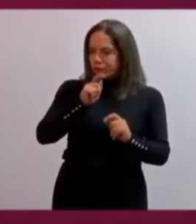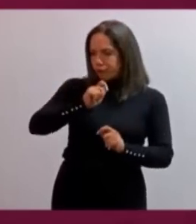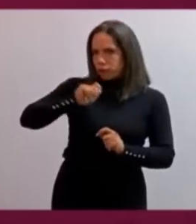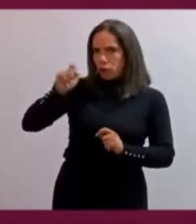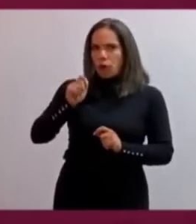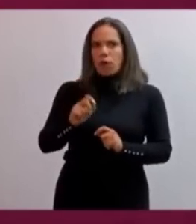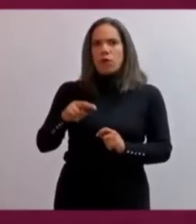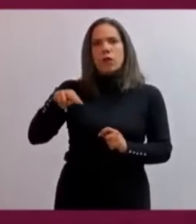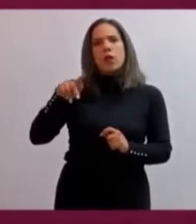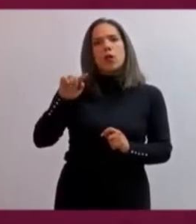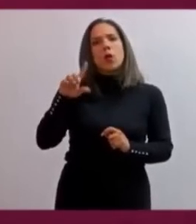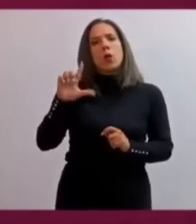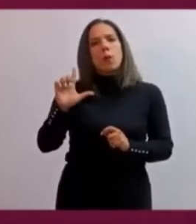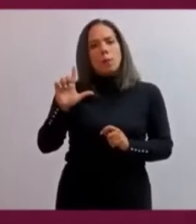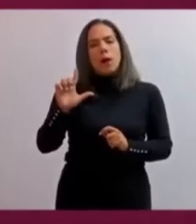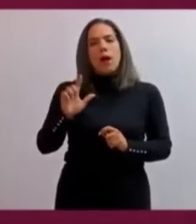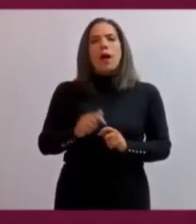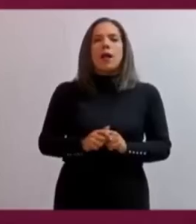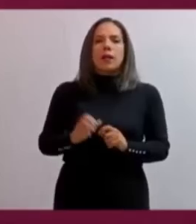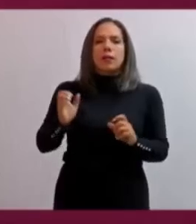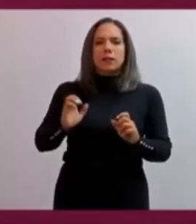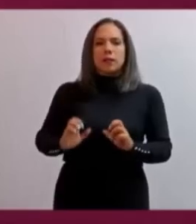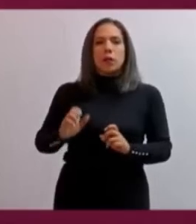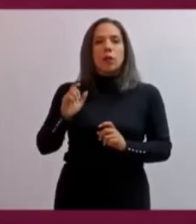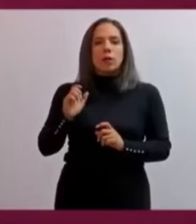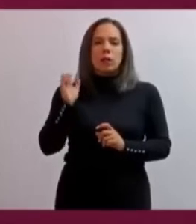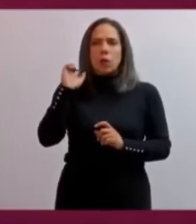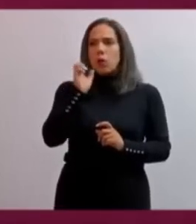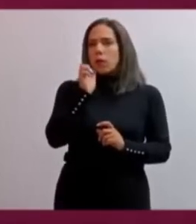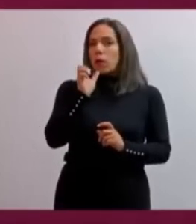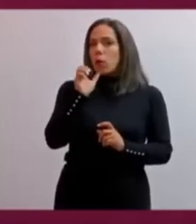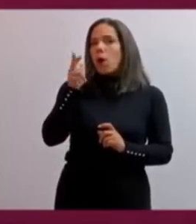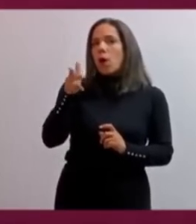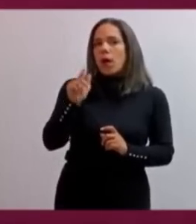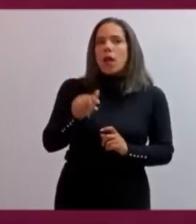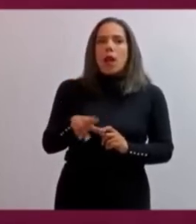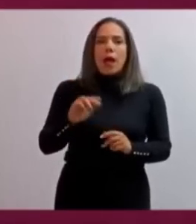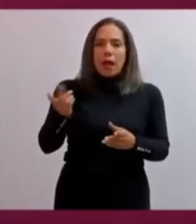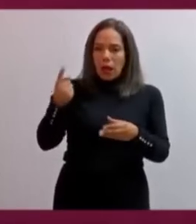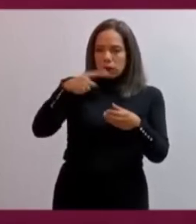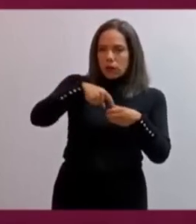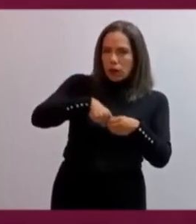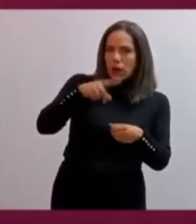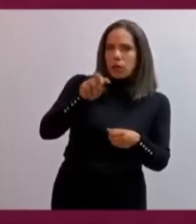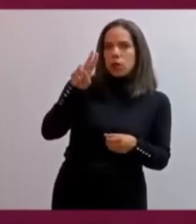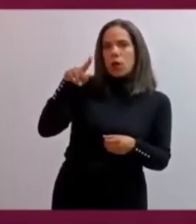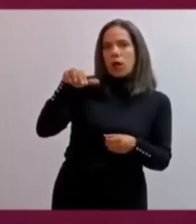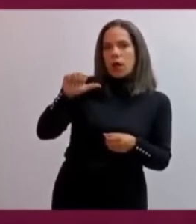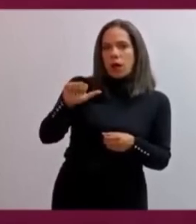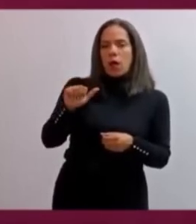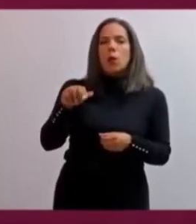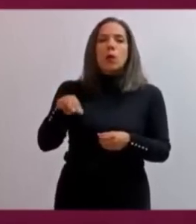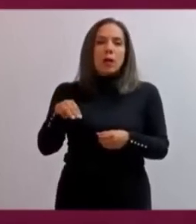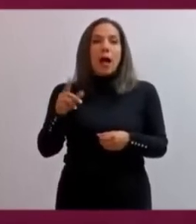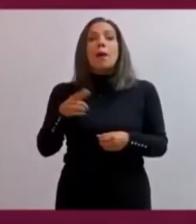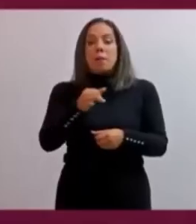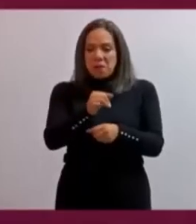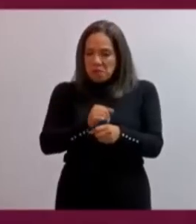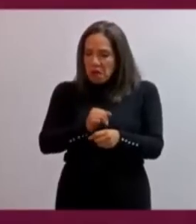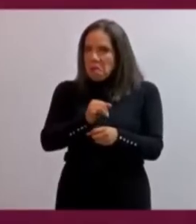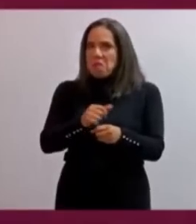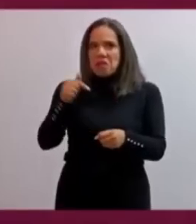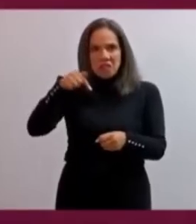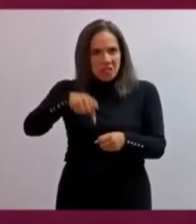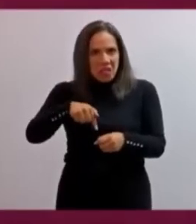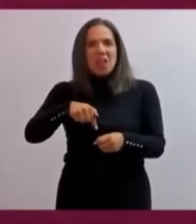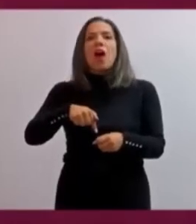Escuela Normal Superior del Estado de Coahuila. Ingresó a la UNAM en 1975 y actualmente es investigador